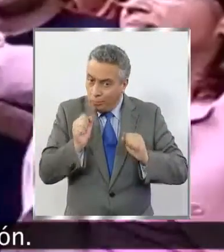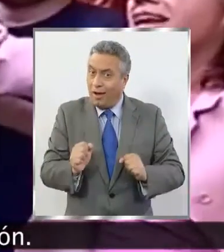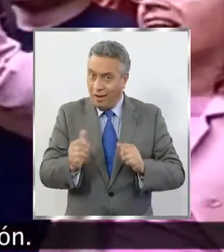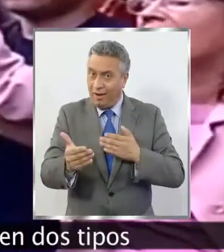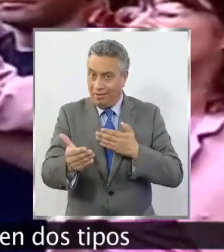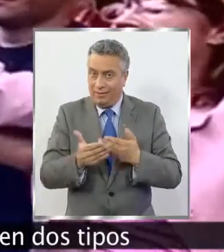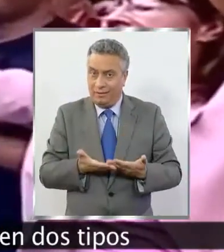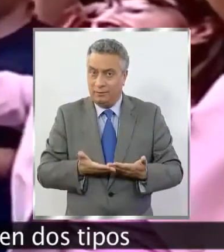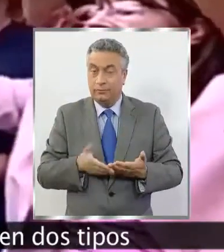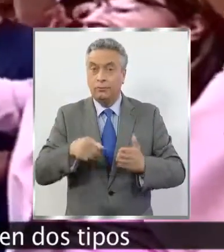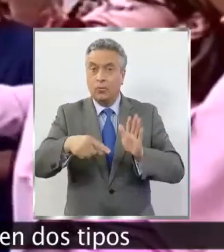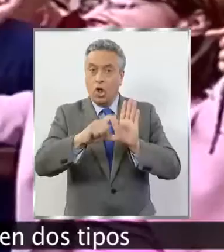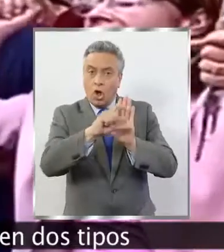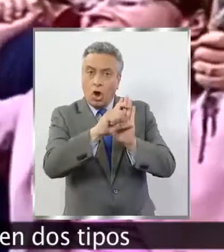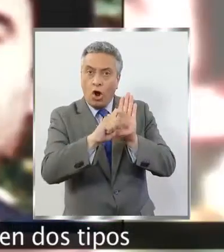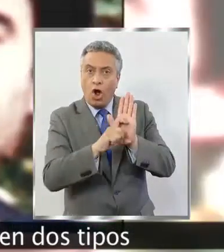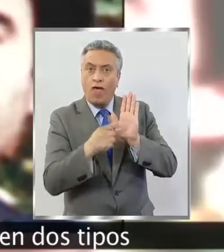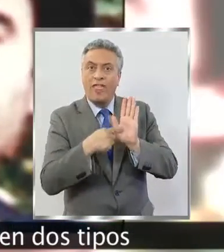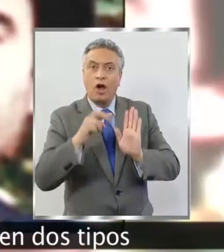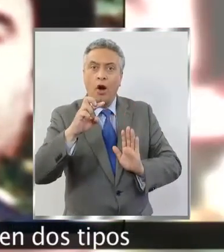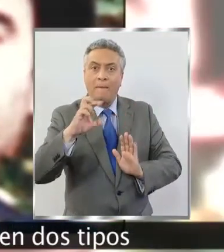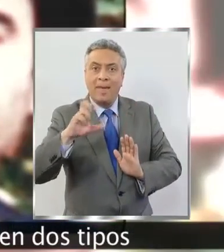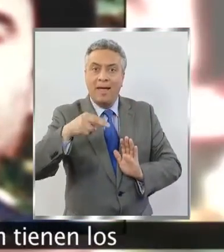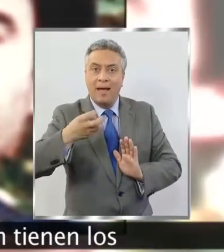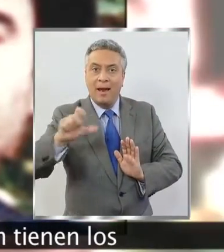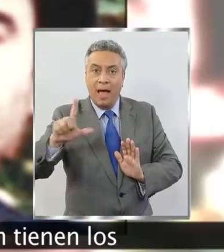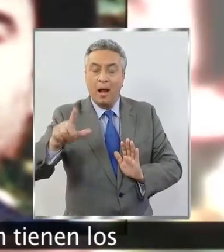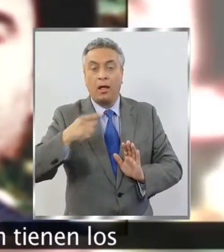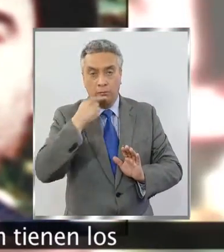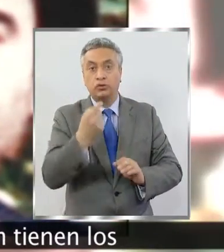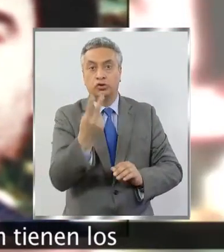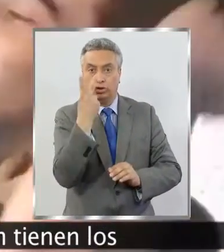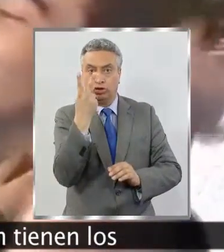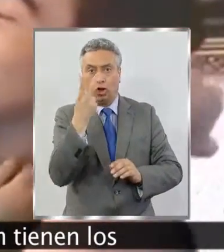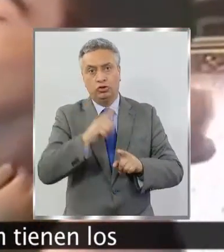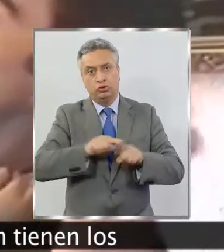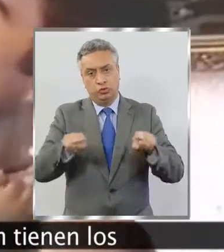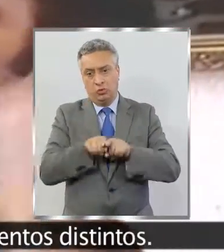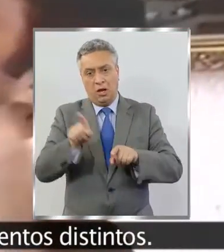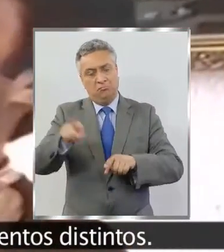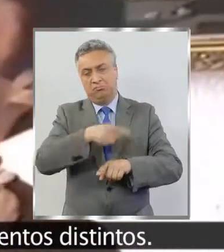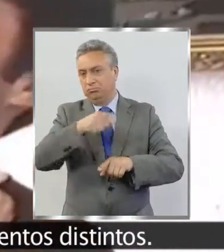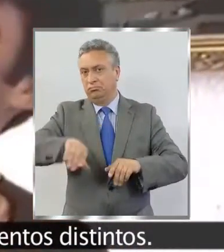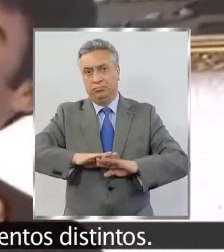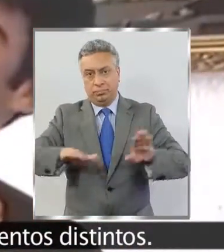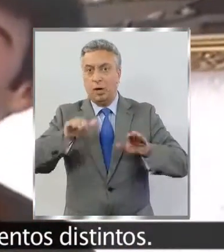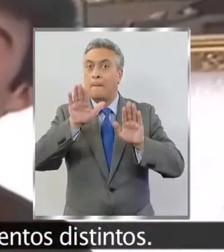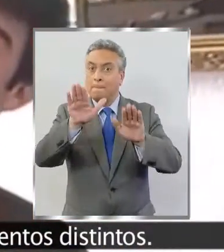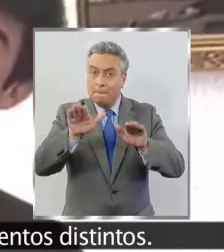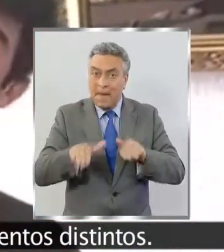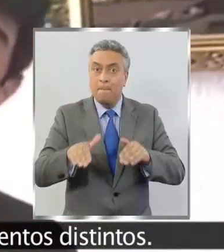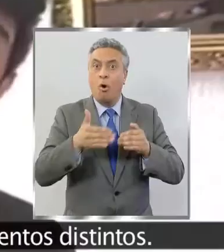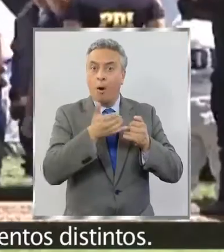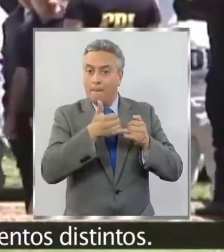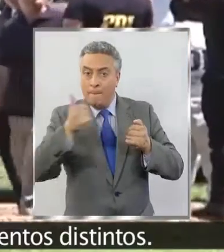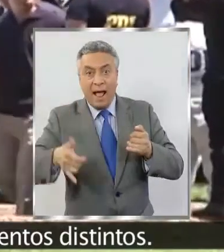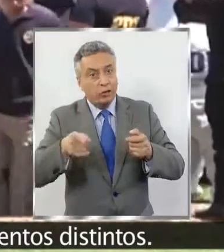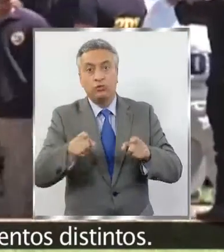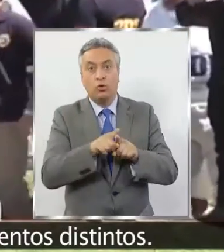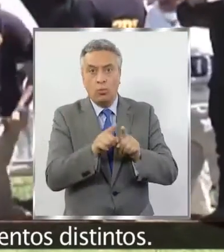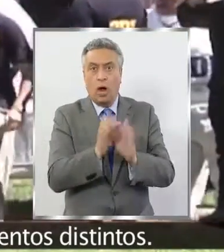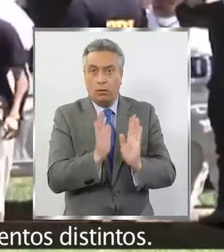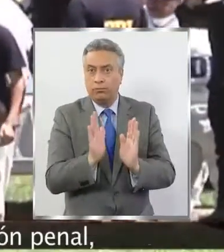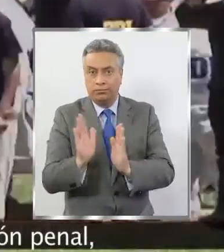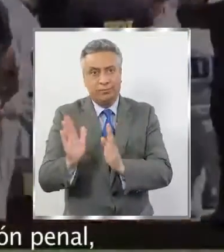investigación. Según el Código Penal, existen dos tipos de prescripción, que si bien tienen los mismos plazos, operan en momentos